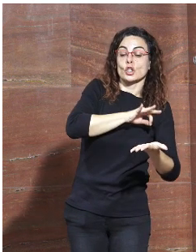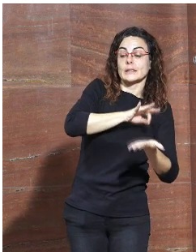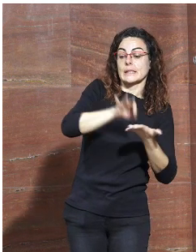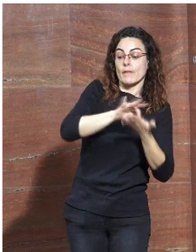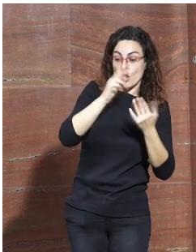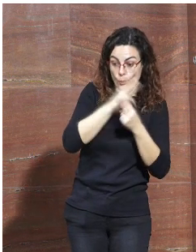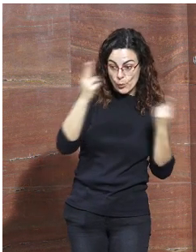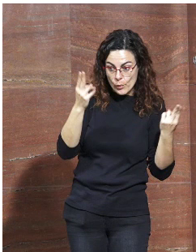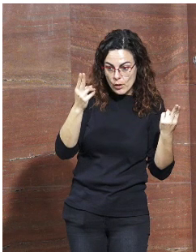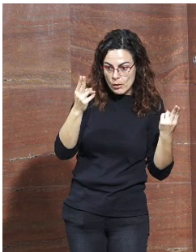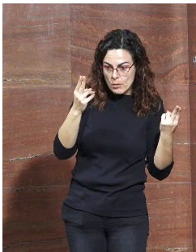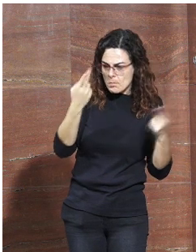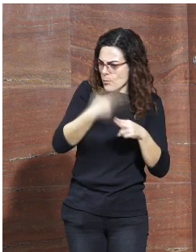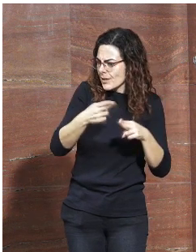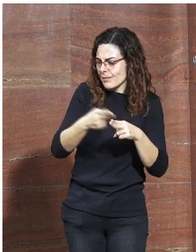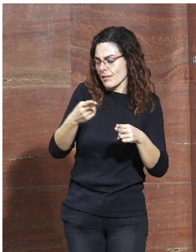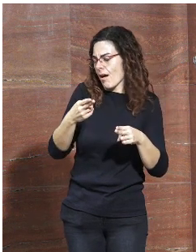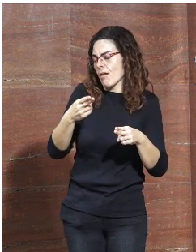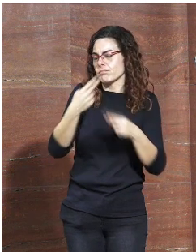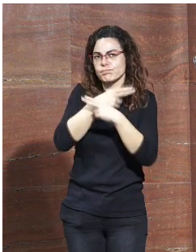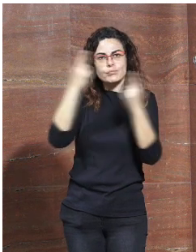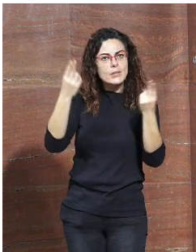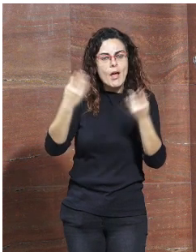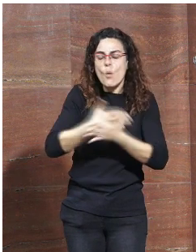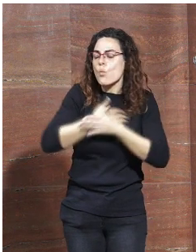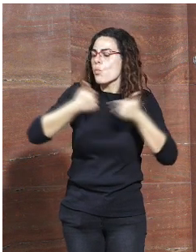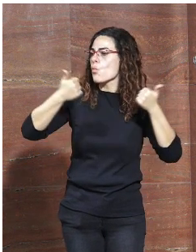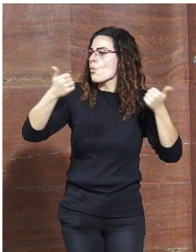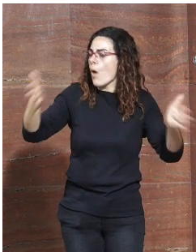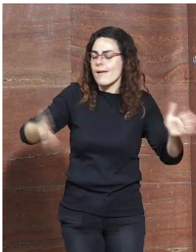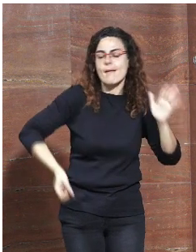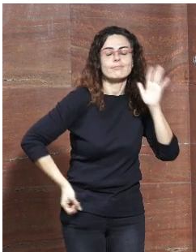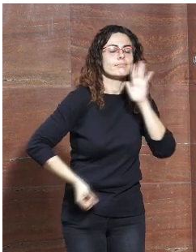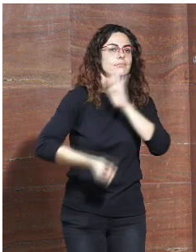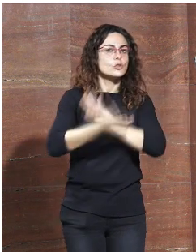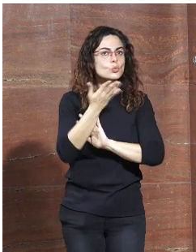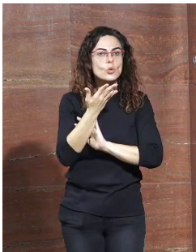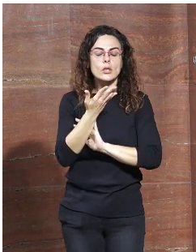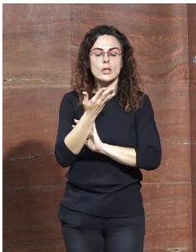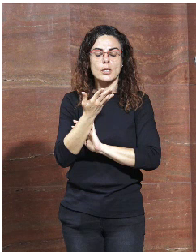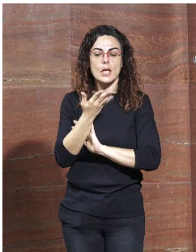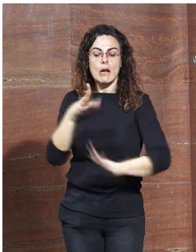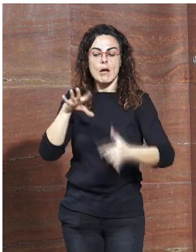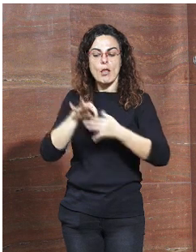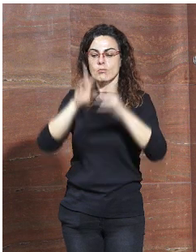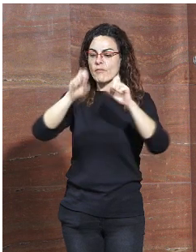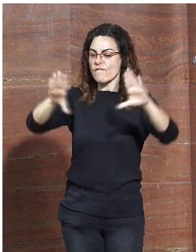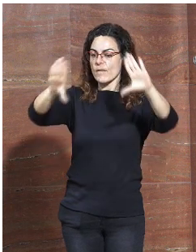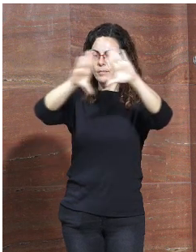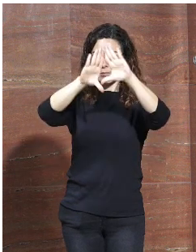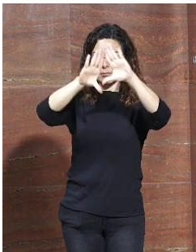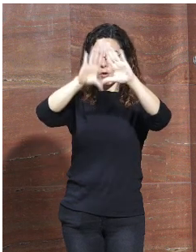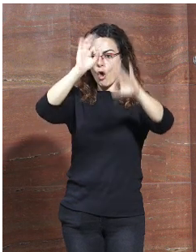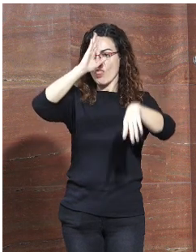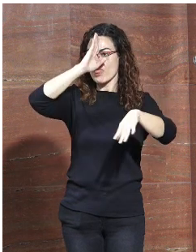público, cualquier política pública que saliese de este centro directivo sería feminista o